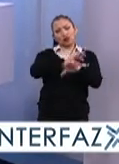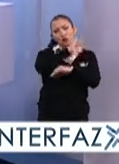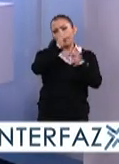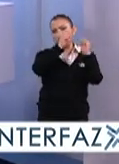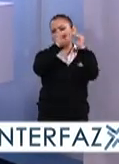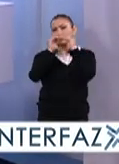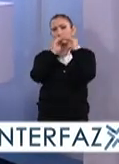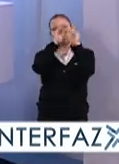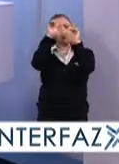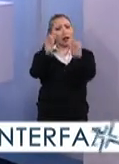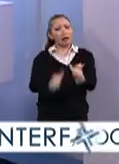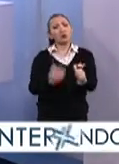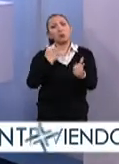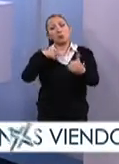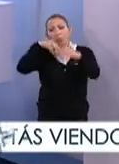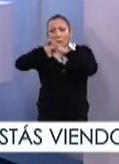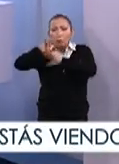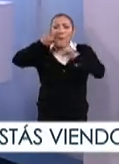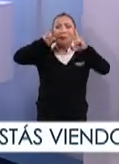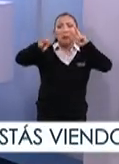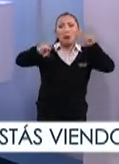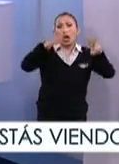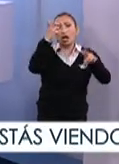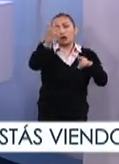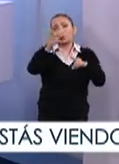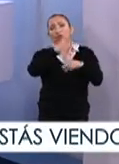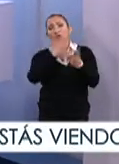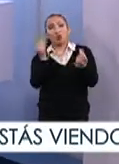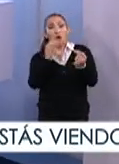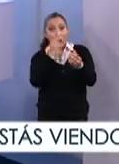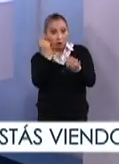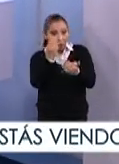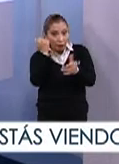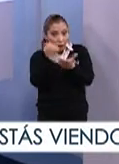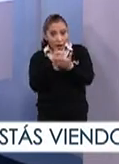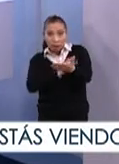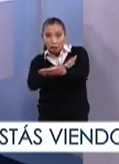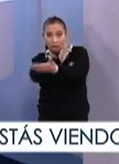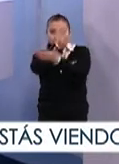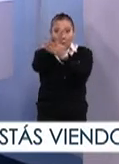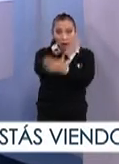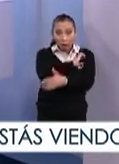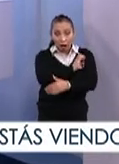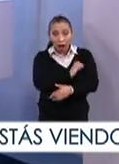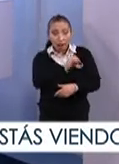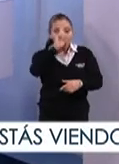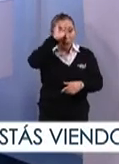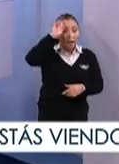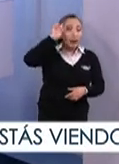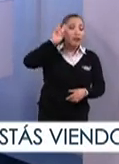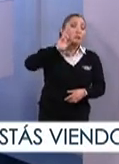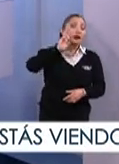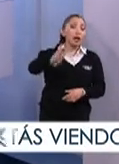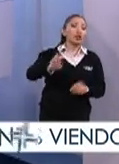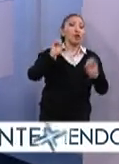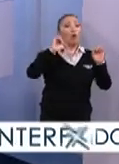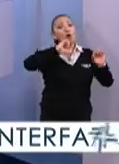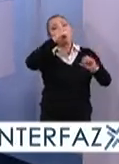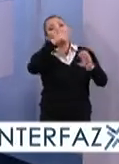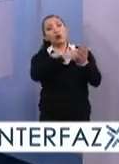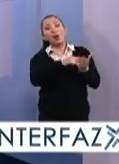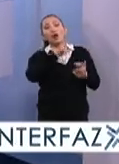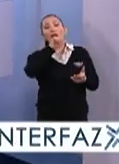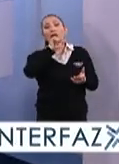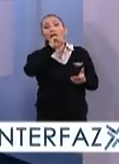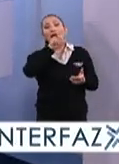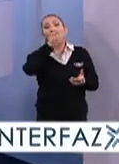es el arte y poder tener acceso a esto sin necesidad de estar, por ejemplo, en España, en Madrid, viendo el Reina Sofía, o en el Louvre,